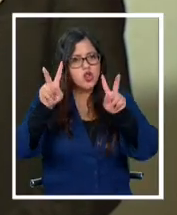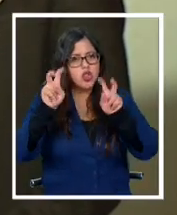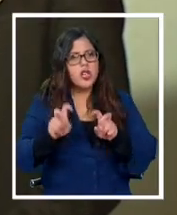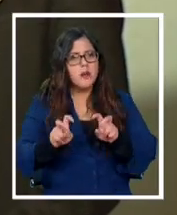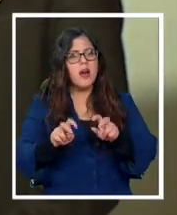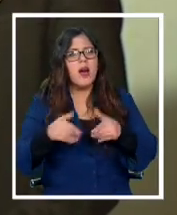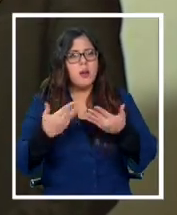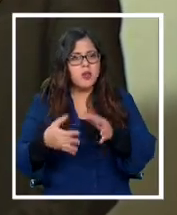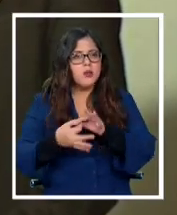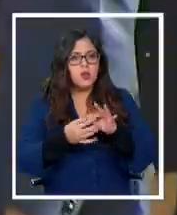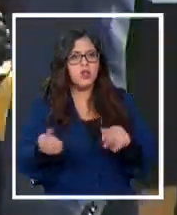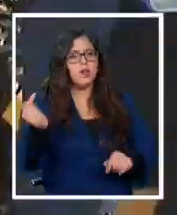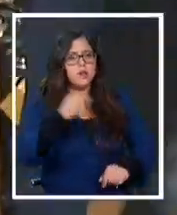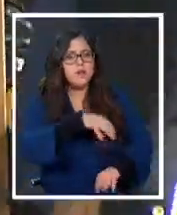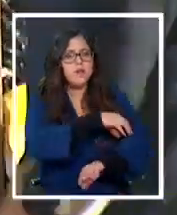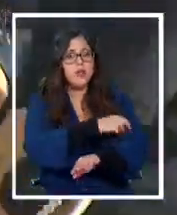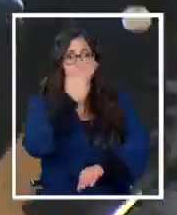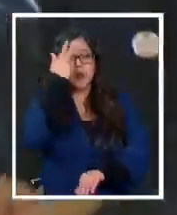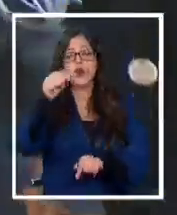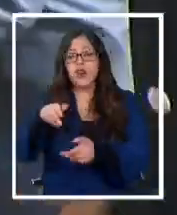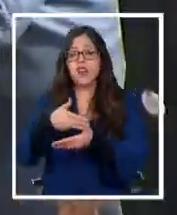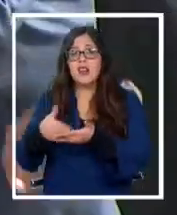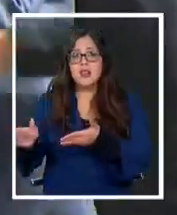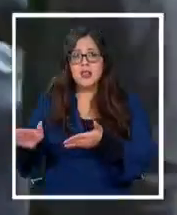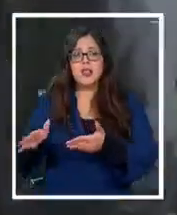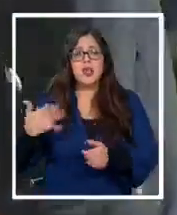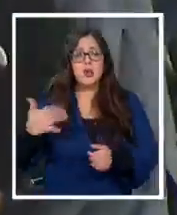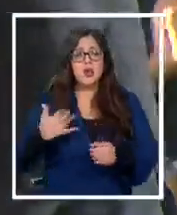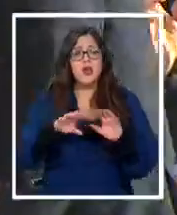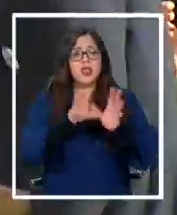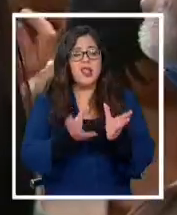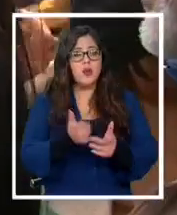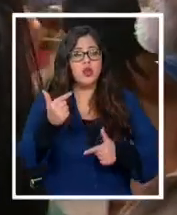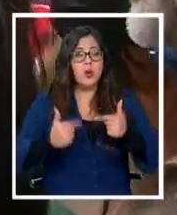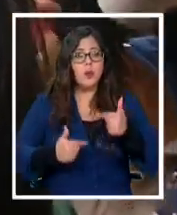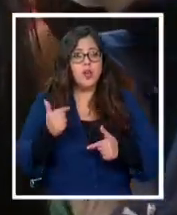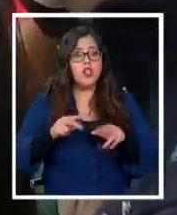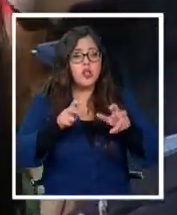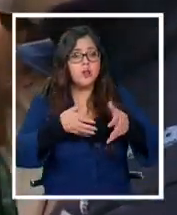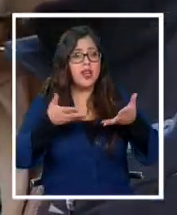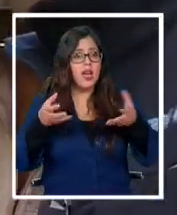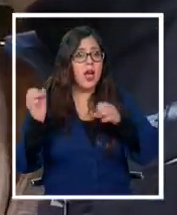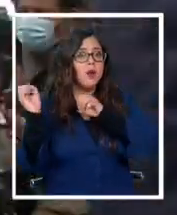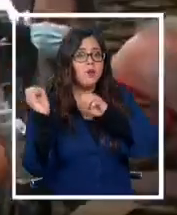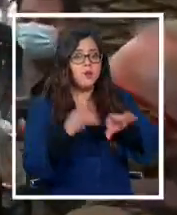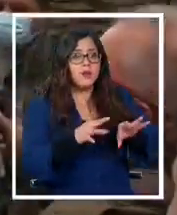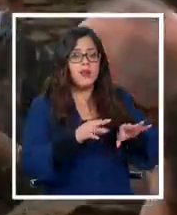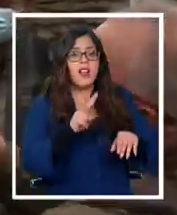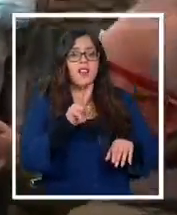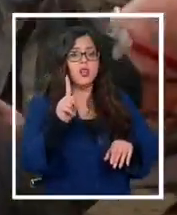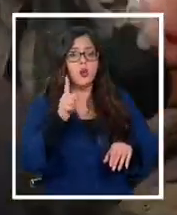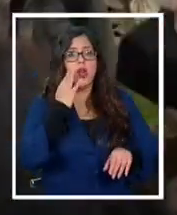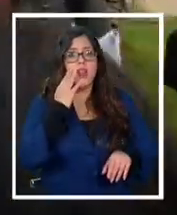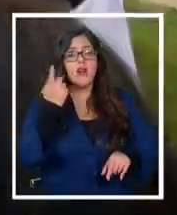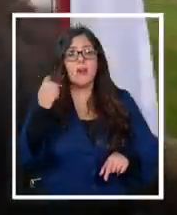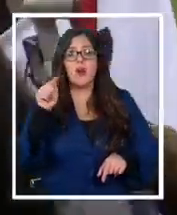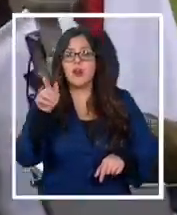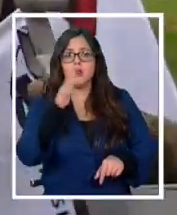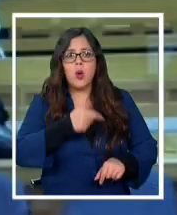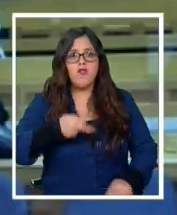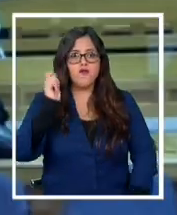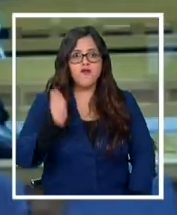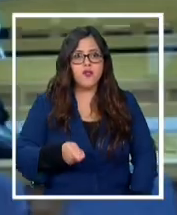mueve hoy día es por la región de coquimbo rechazo transversal del mundo político a la agresión ocurrida el 21 de abril pero no hubo